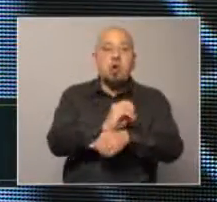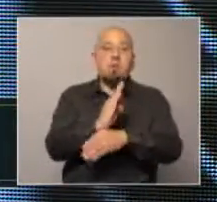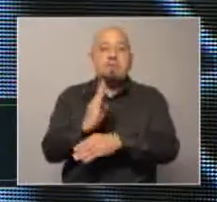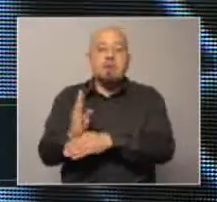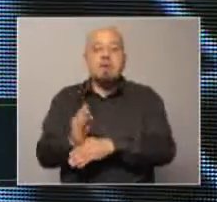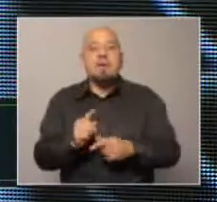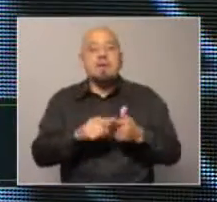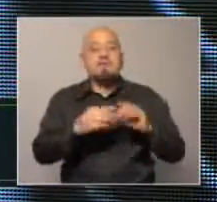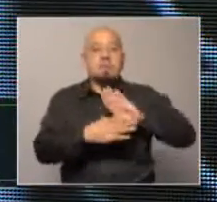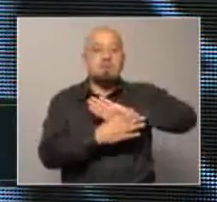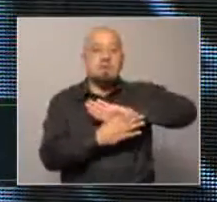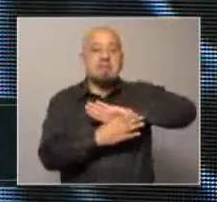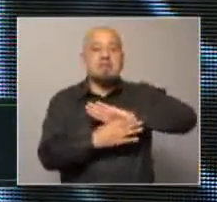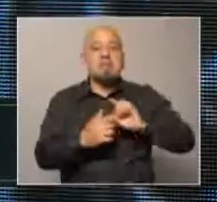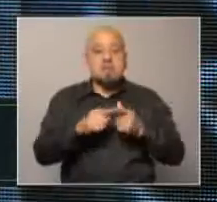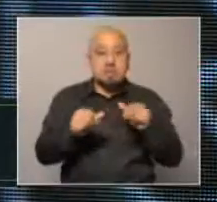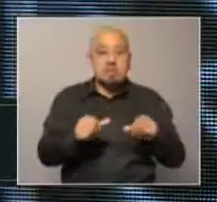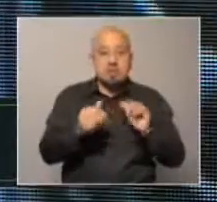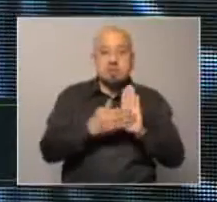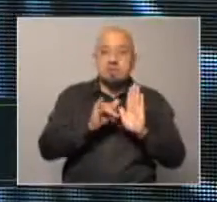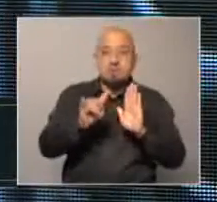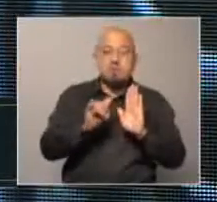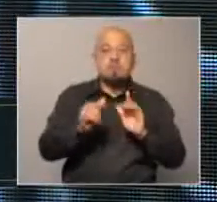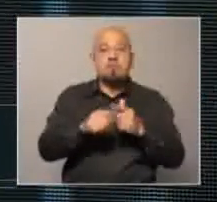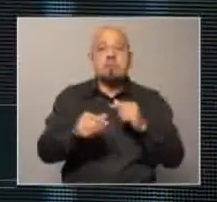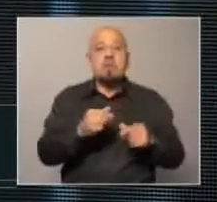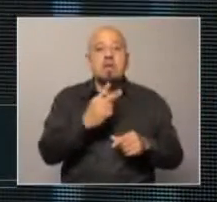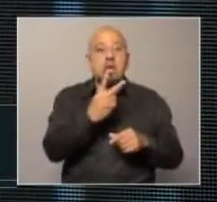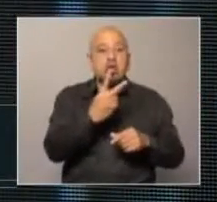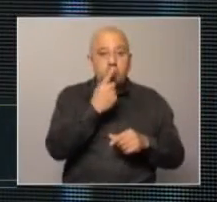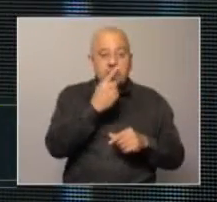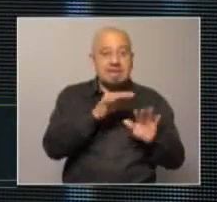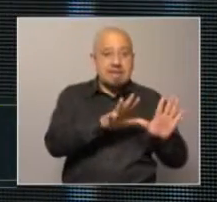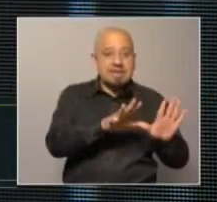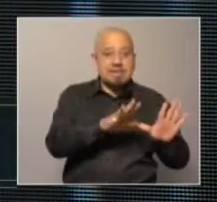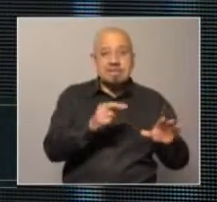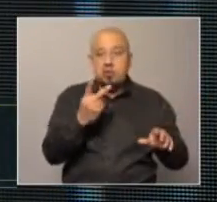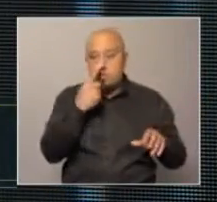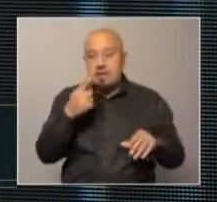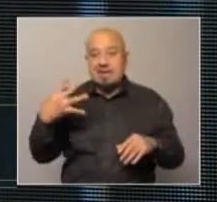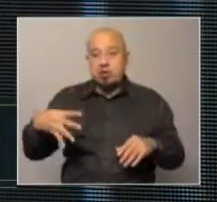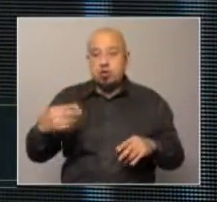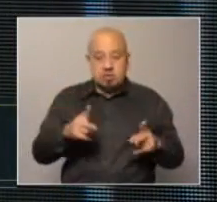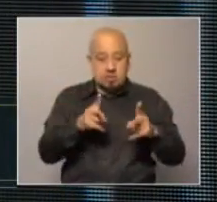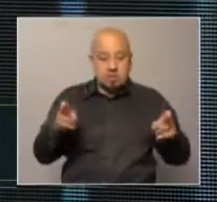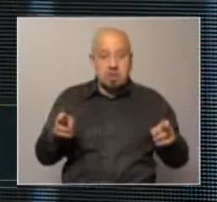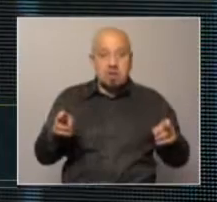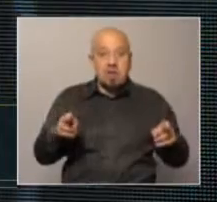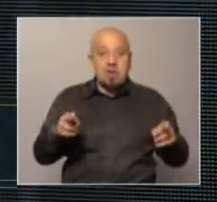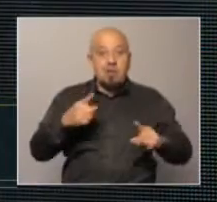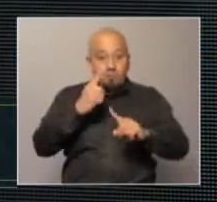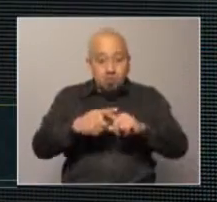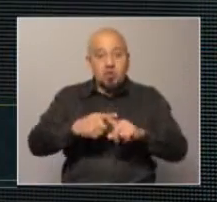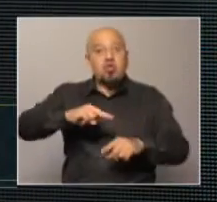de 2017 que establece que entre 2010 y 2014 se duplicó la cantidad de adolescentes recluidos con medidas